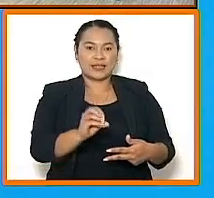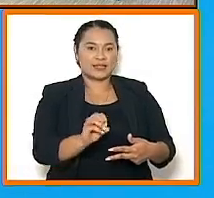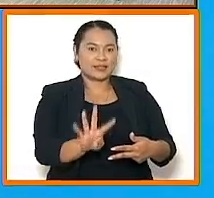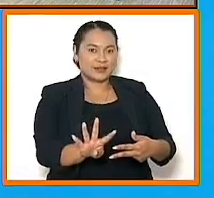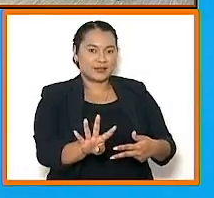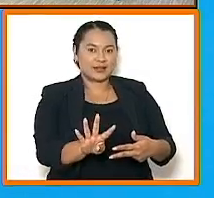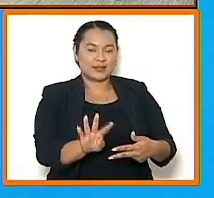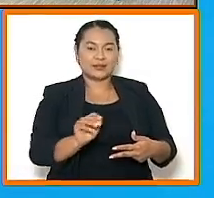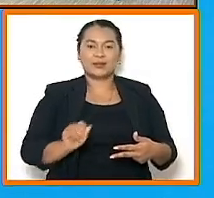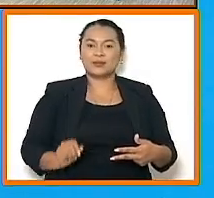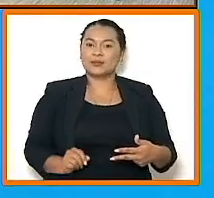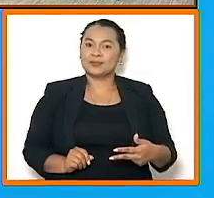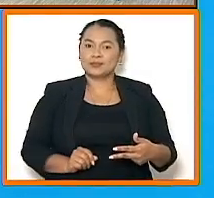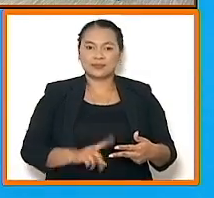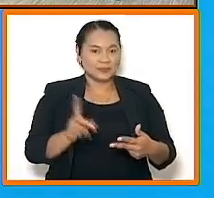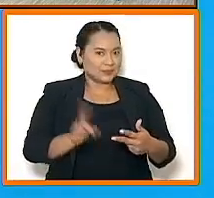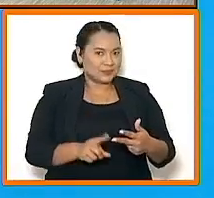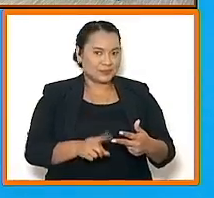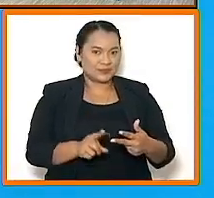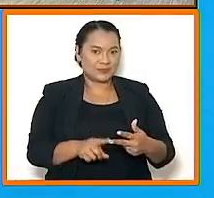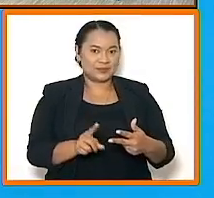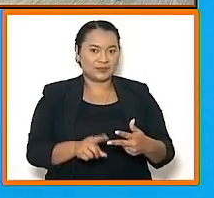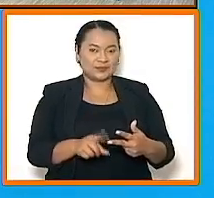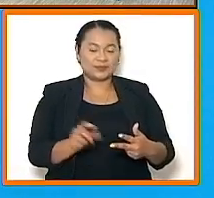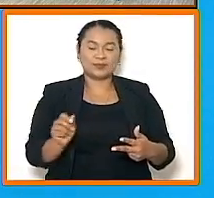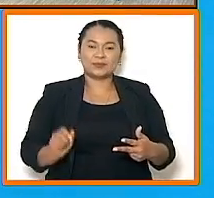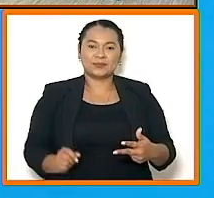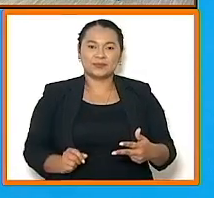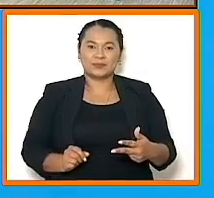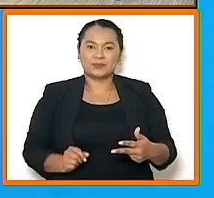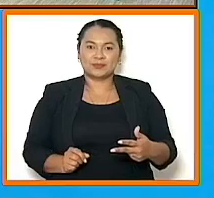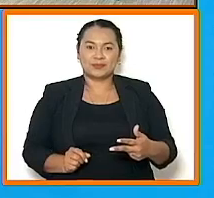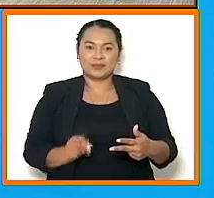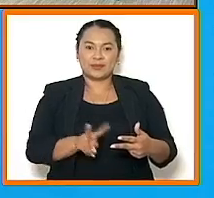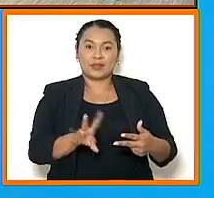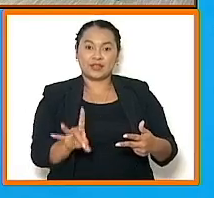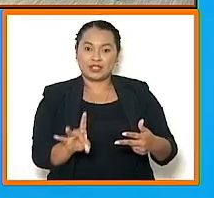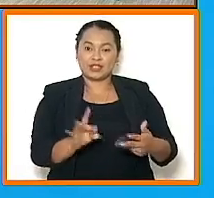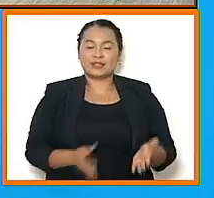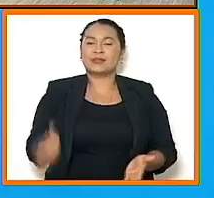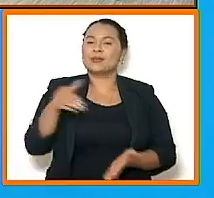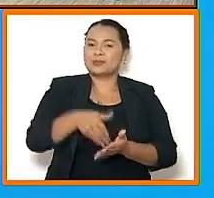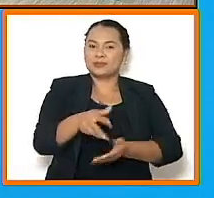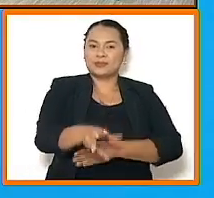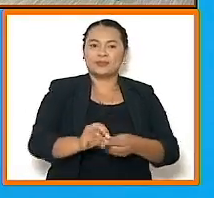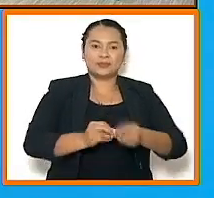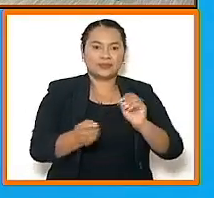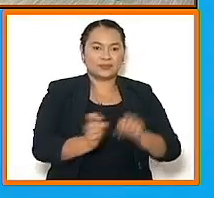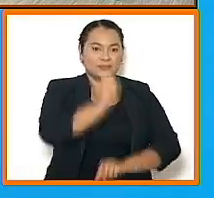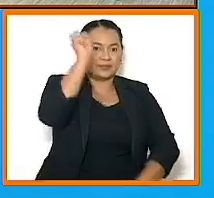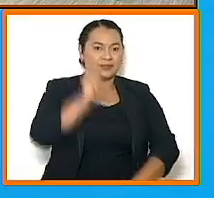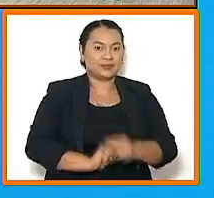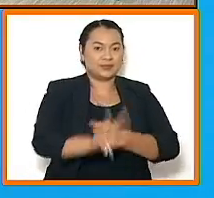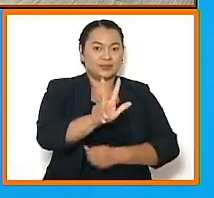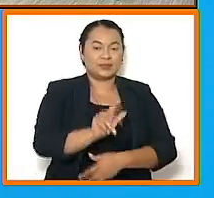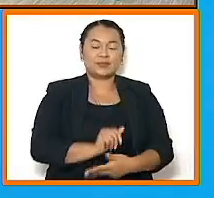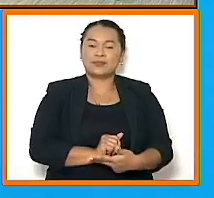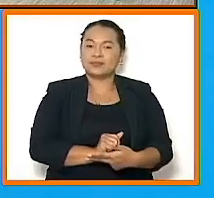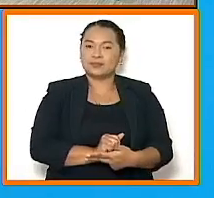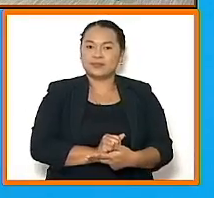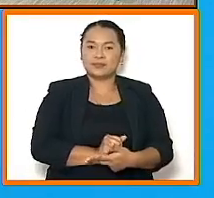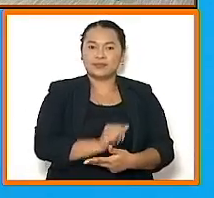04. Tercer y último número favorecido, 28. Los tres números seleccionados en Pega 3